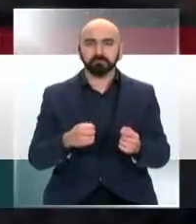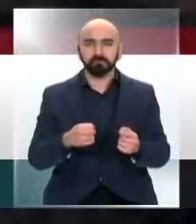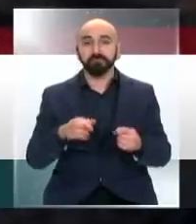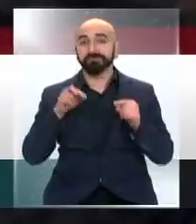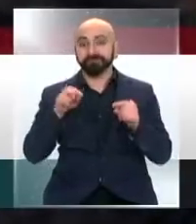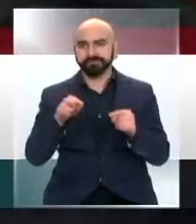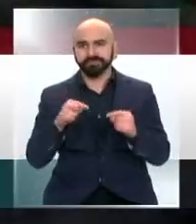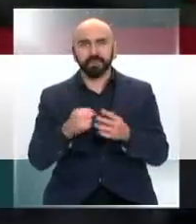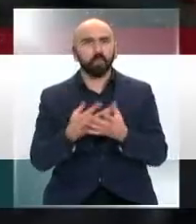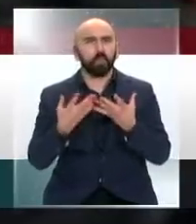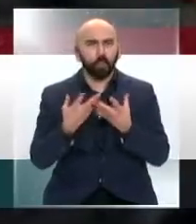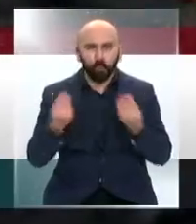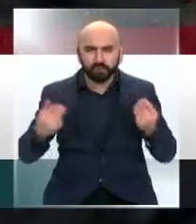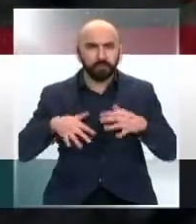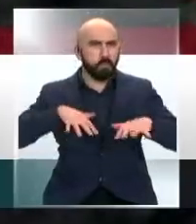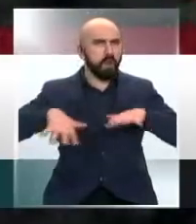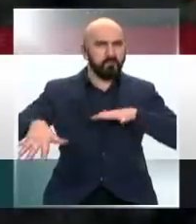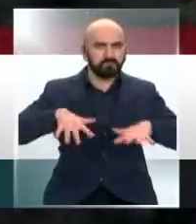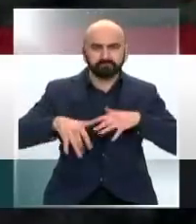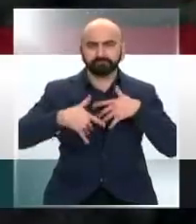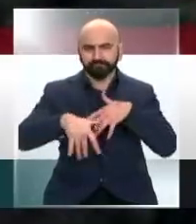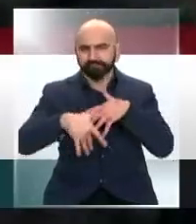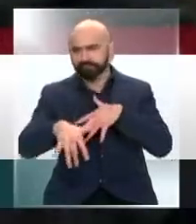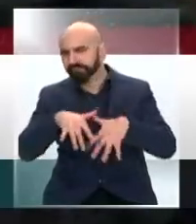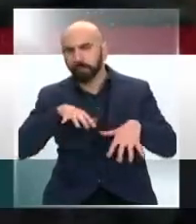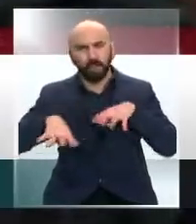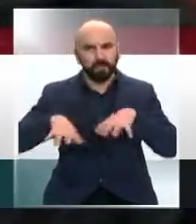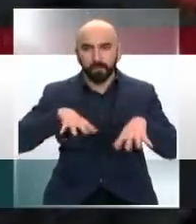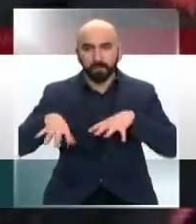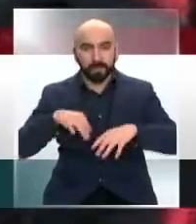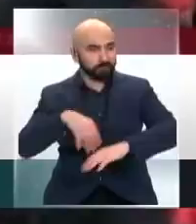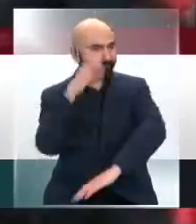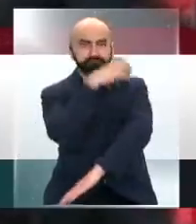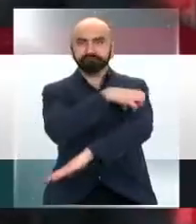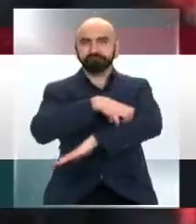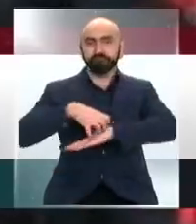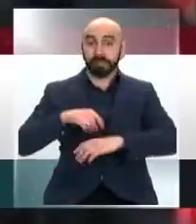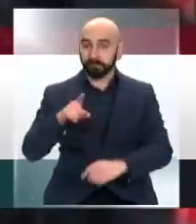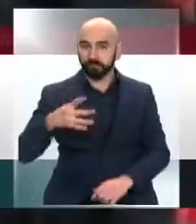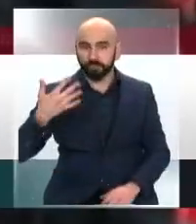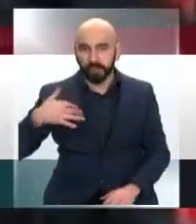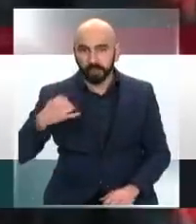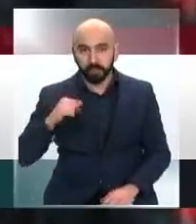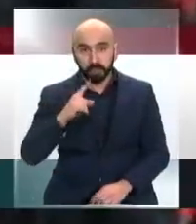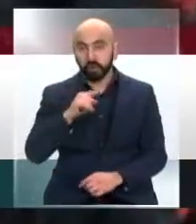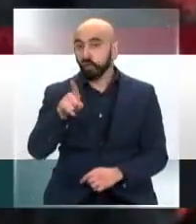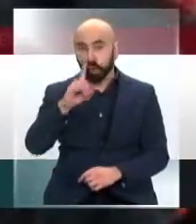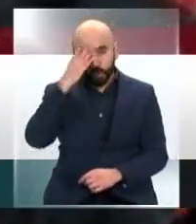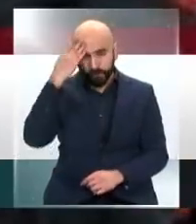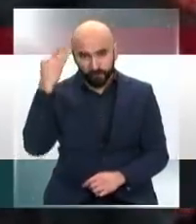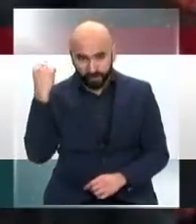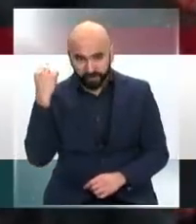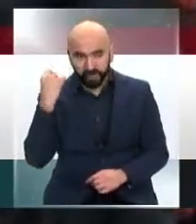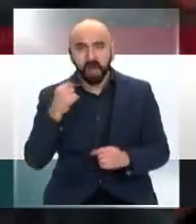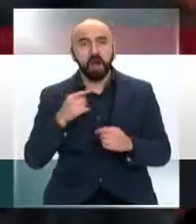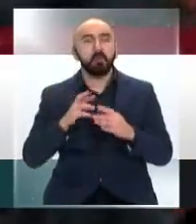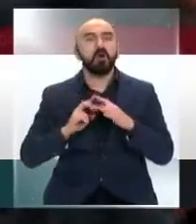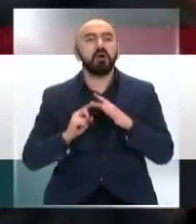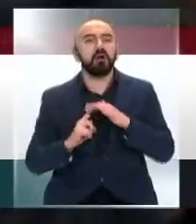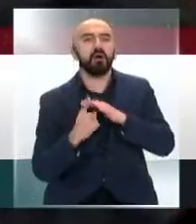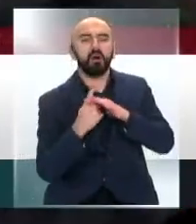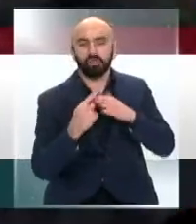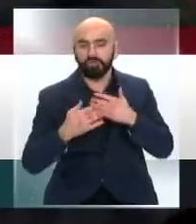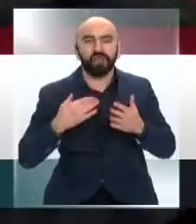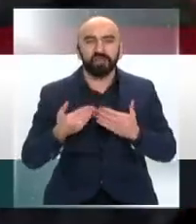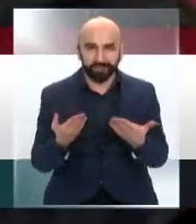en muchas movilizaciones a lo largo de todo Chile, y eso es tremendamente importante. No nos olvidemos de dónde venimos. Nunca nos olvidemos de dónde